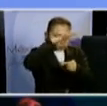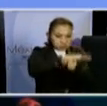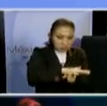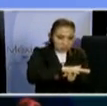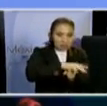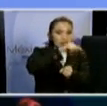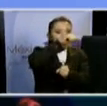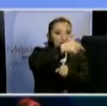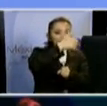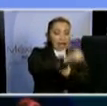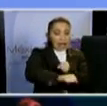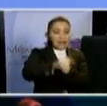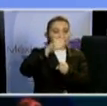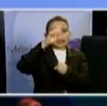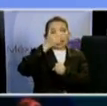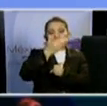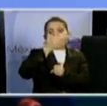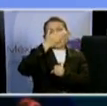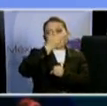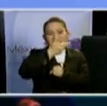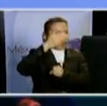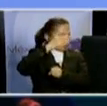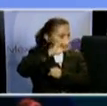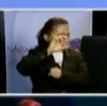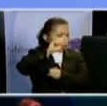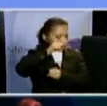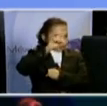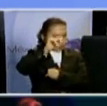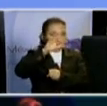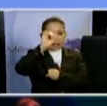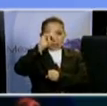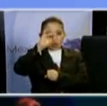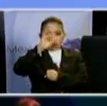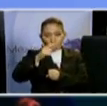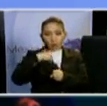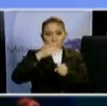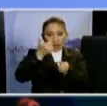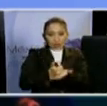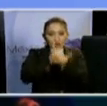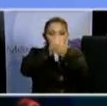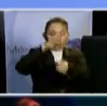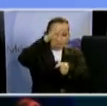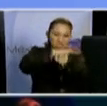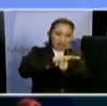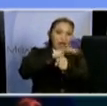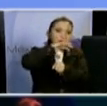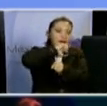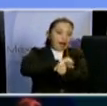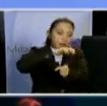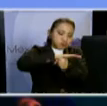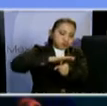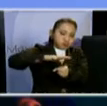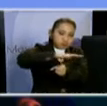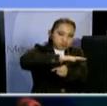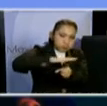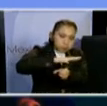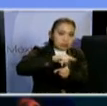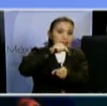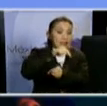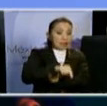mucho el gas más predominante que genera el efecto invernadero, han estado aumentando